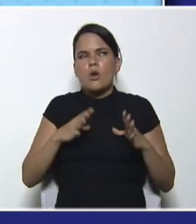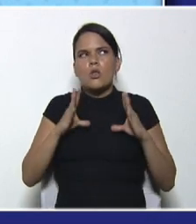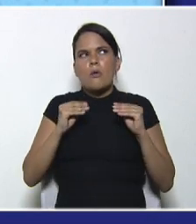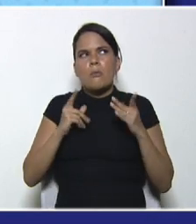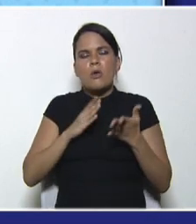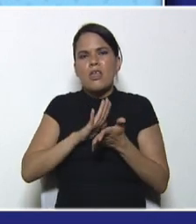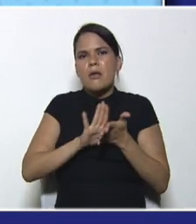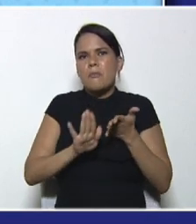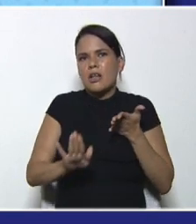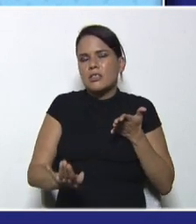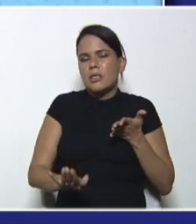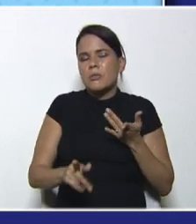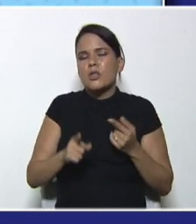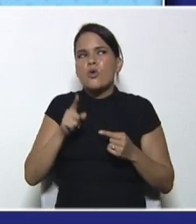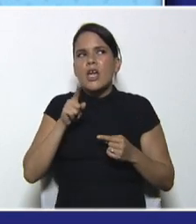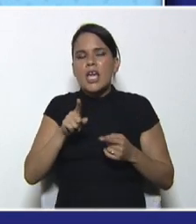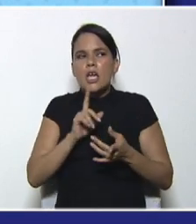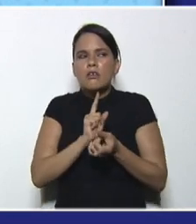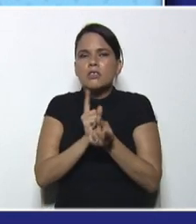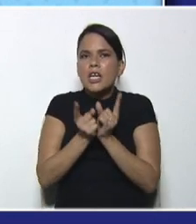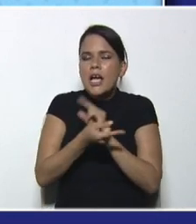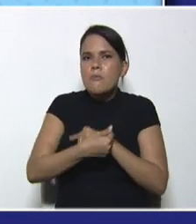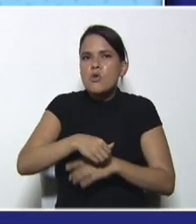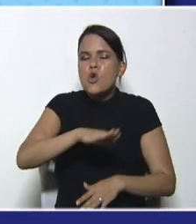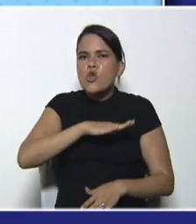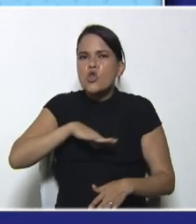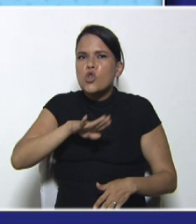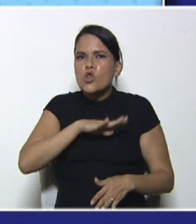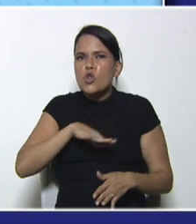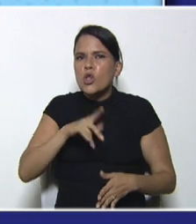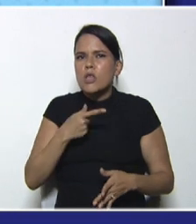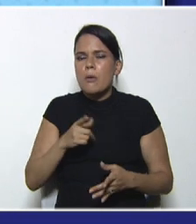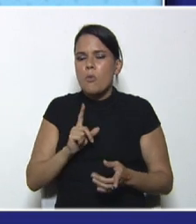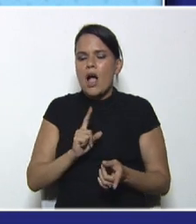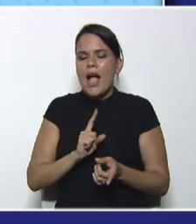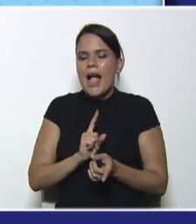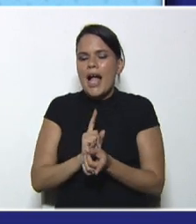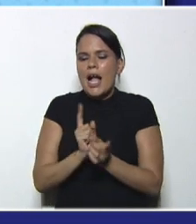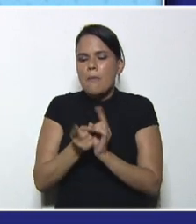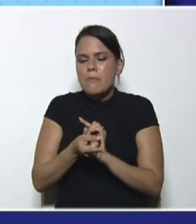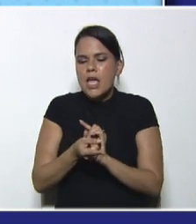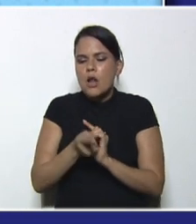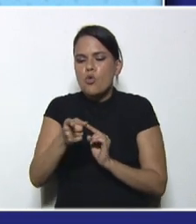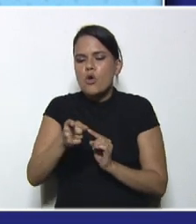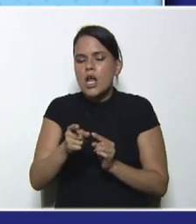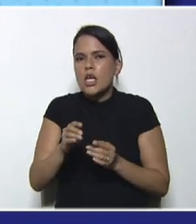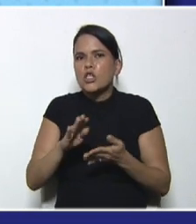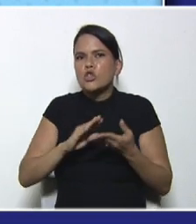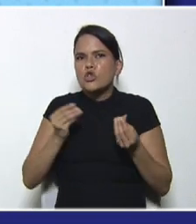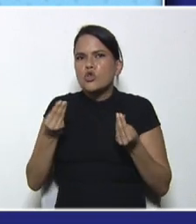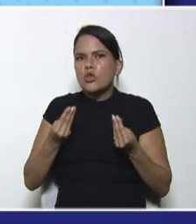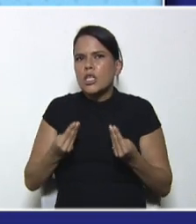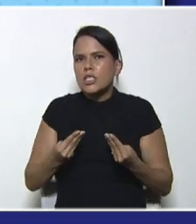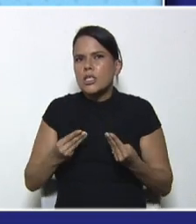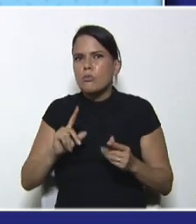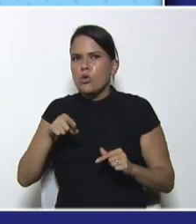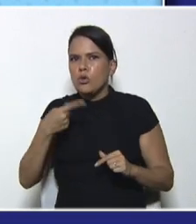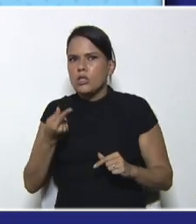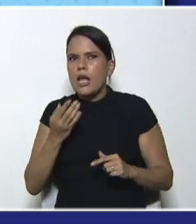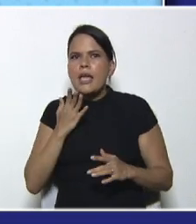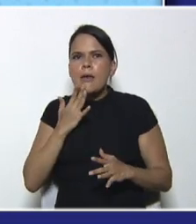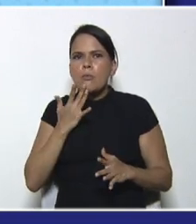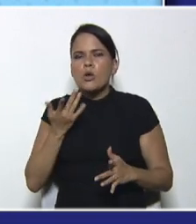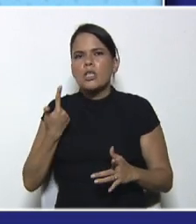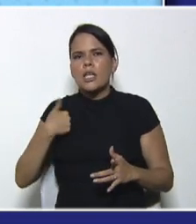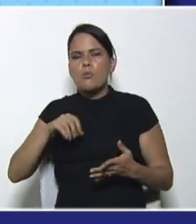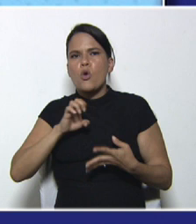desplazamiento es en aquella donde vamos a sustituir una por otra. Tenemos un elemento A